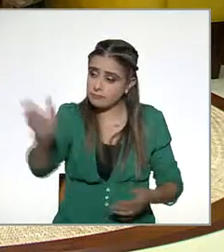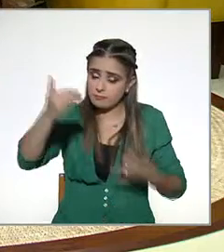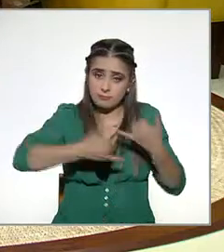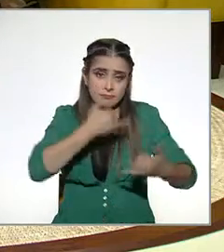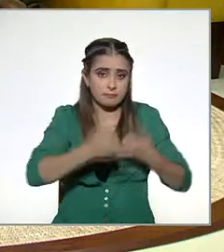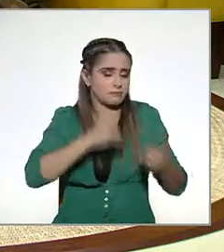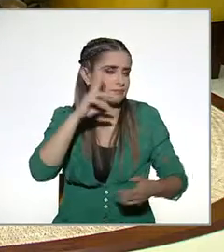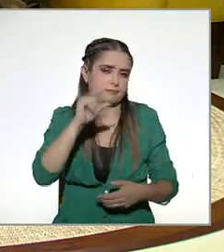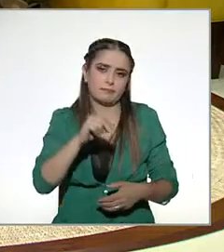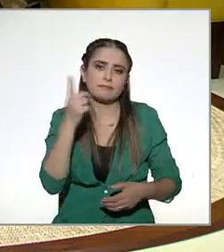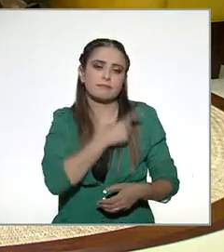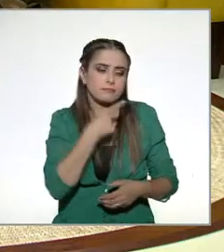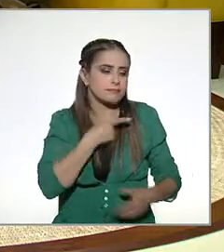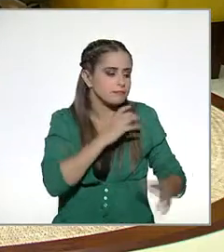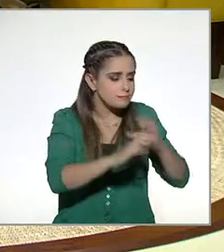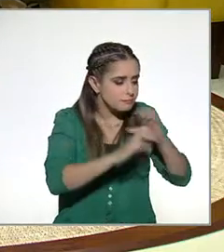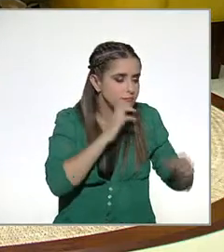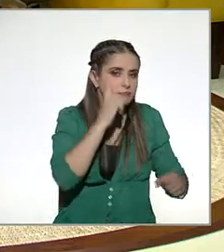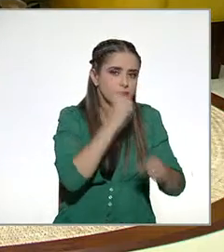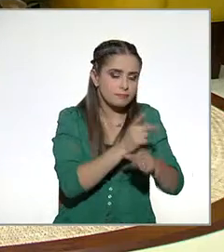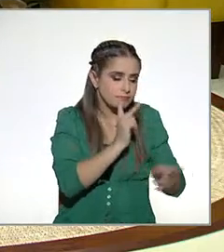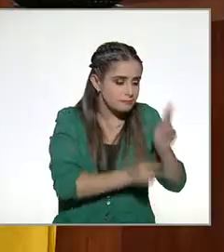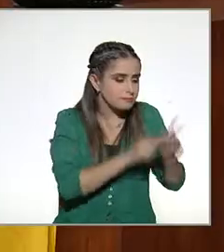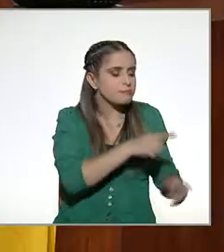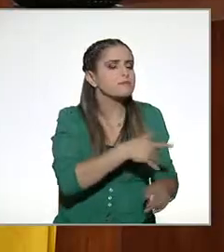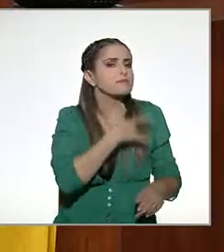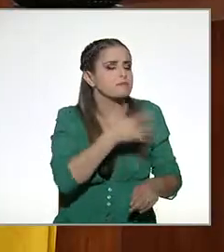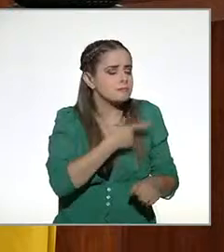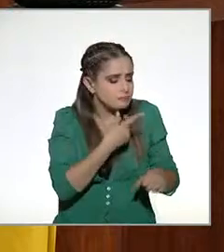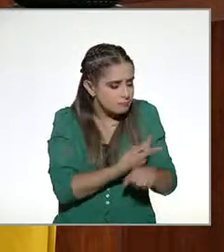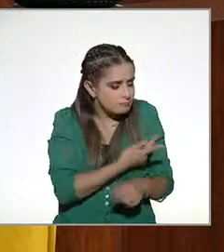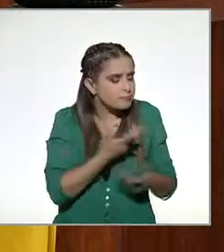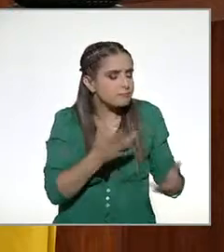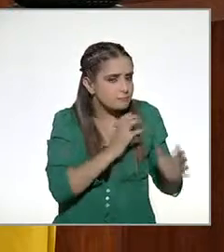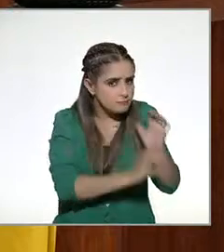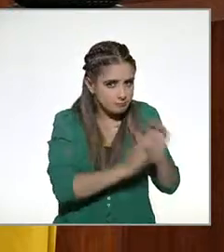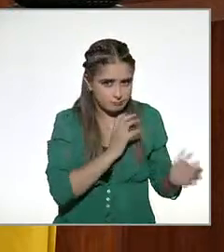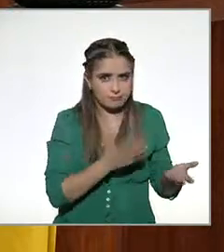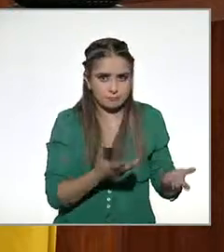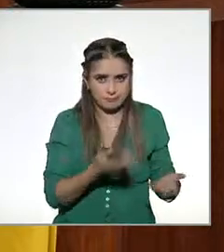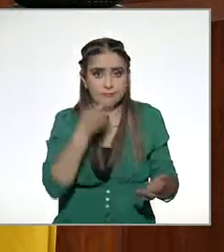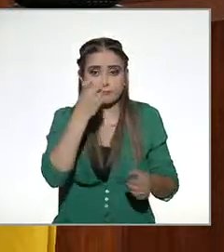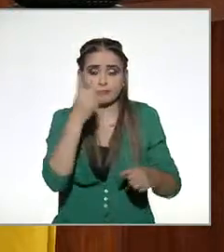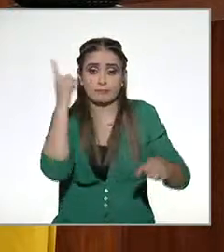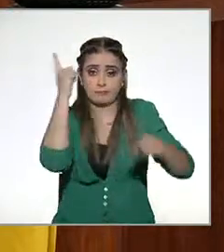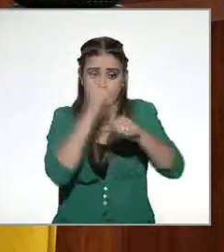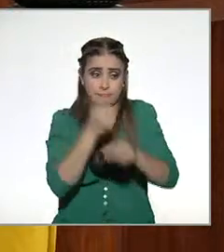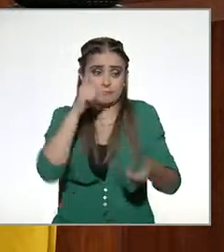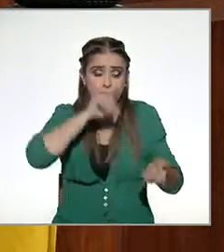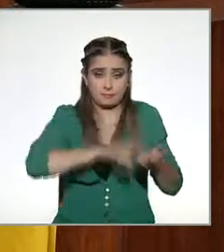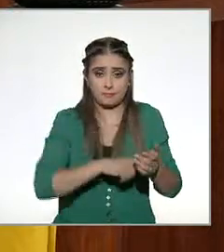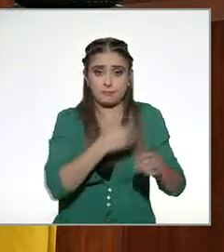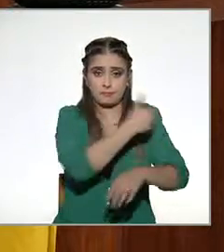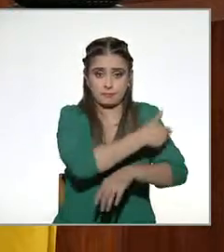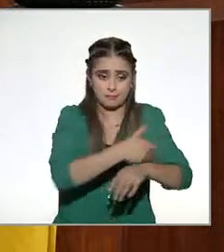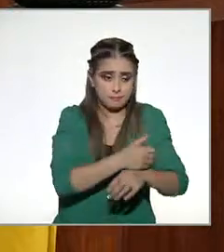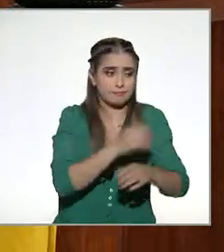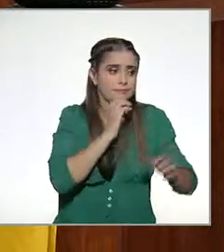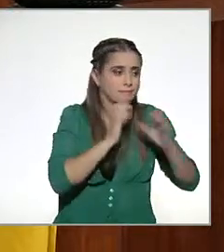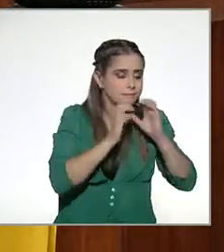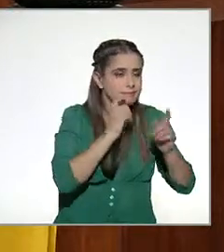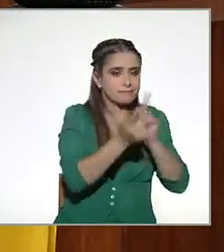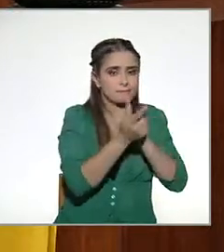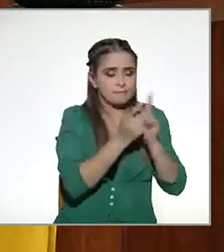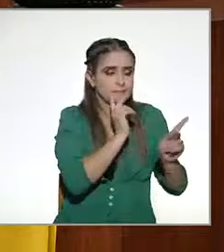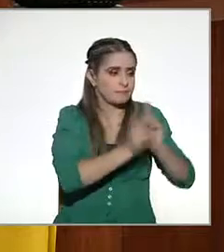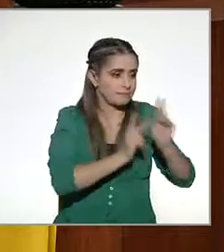pues primero, el primer grupo donde un niño socializa es su familia, o no es fuera, ¿no? No es solamente con los amigos. Entonces, ¿qué necesita? Que los